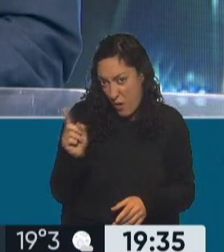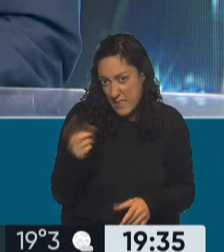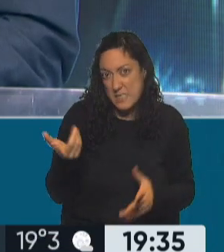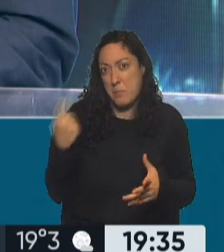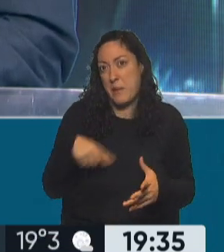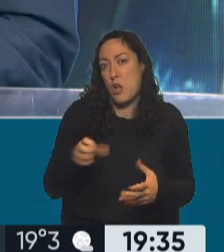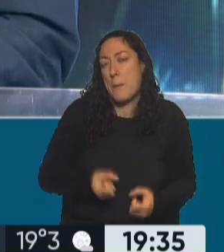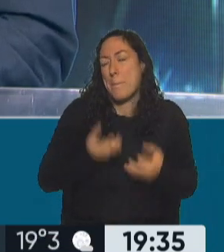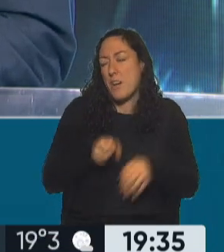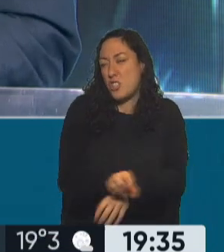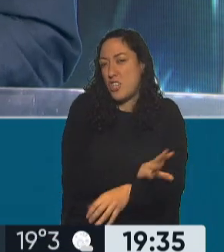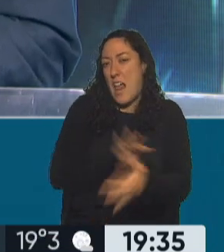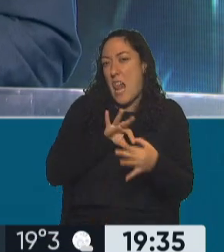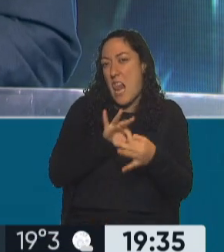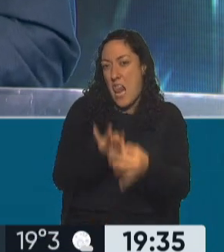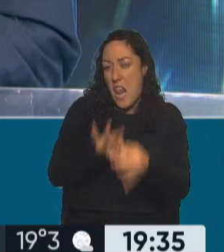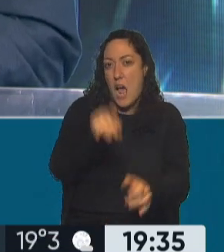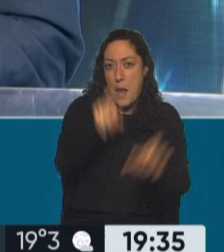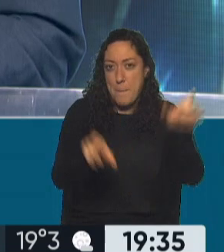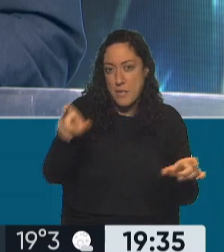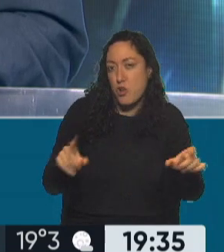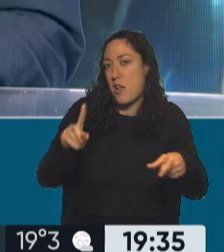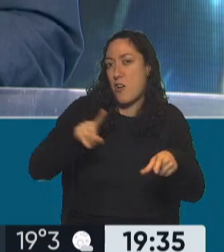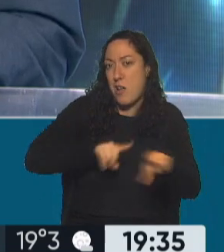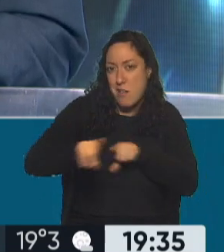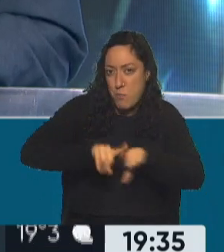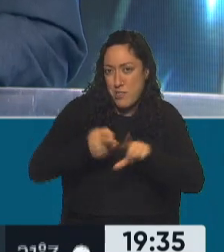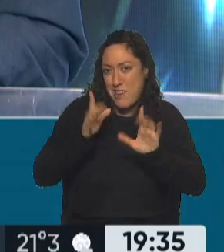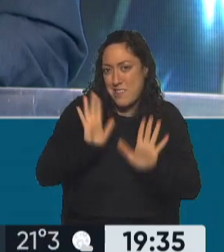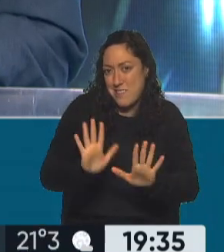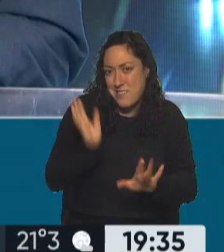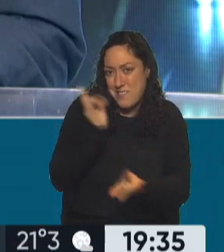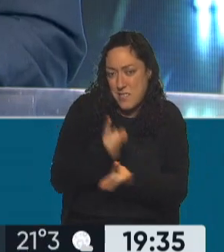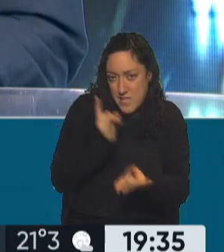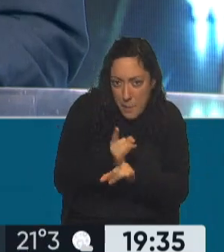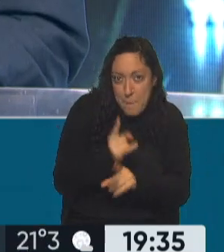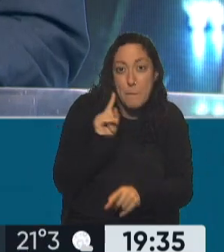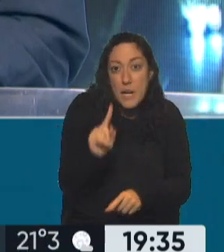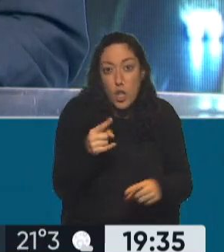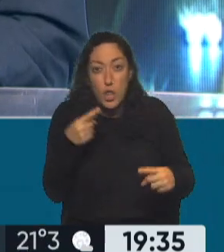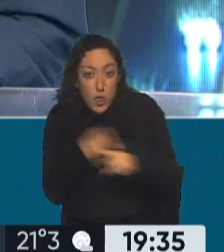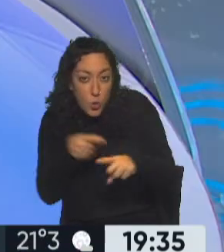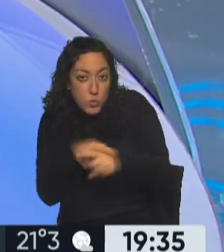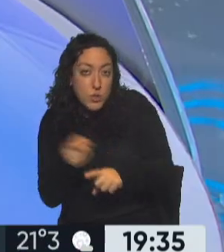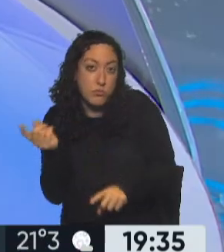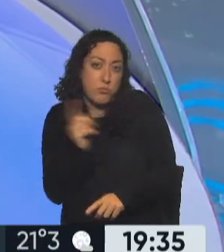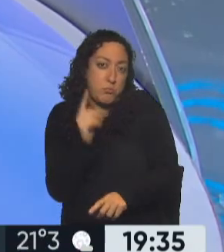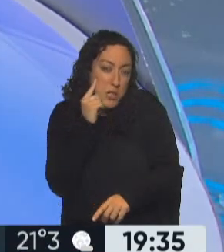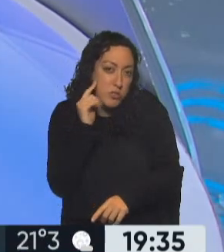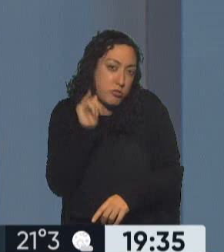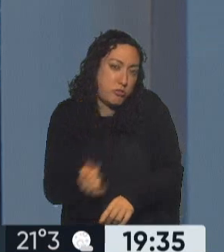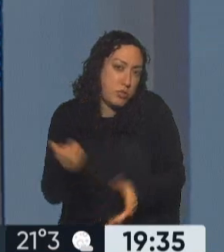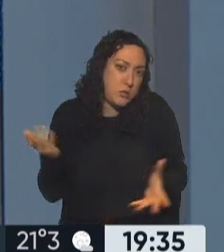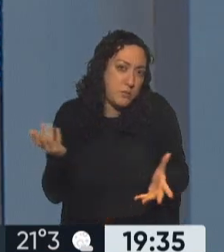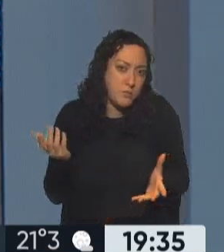componente emocional que estuvo siempre presente en las campañas políticas. Ahora, yo no creo que no haya que discutir. Hay una guerra cultural de Internet. Hay que discutir.